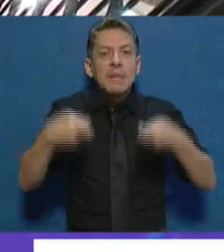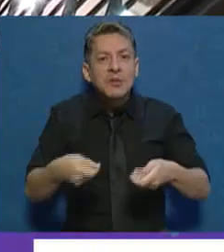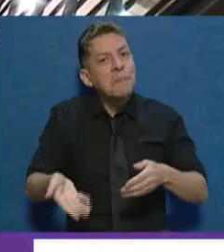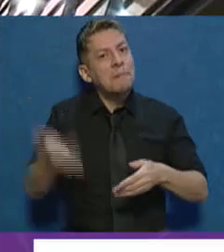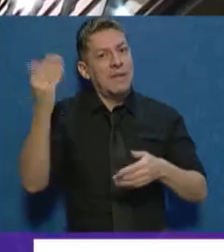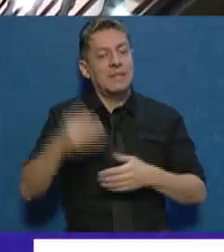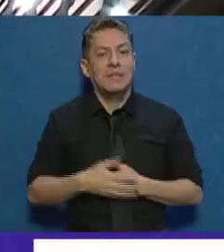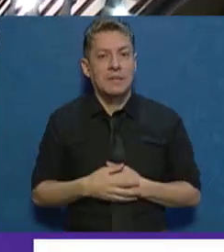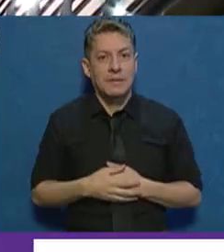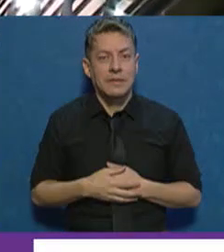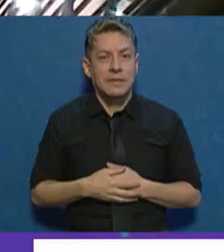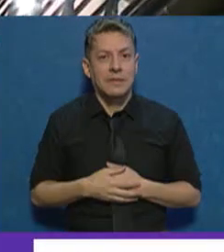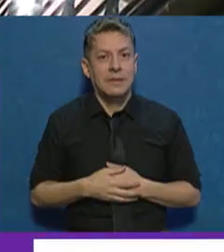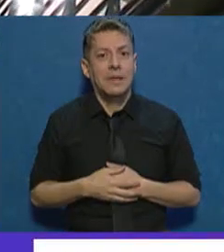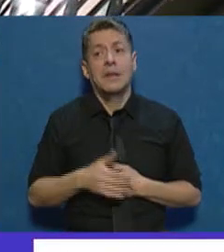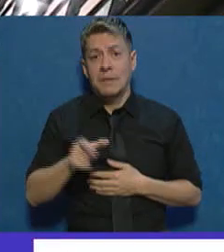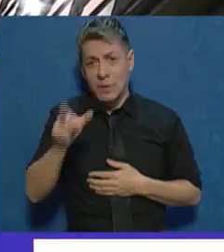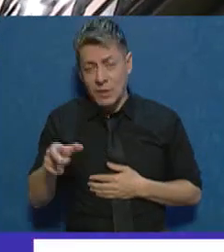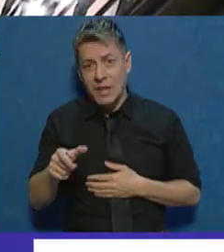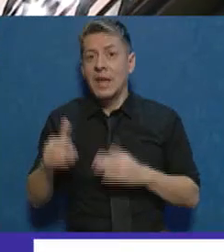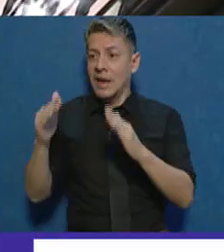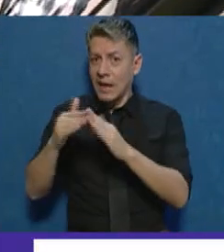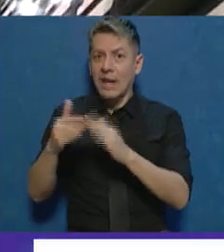invierta en la compra de inmuebles para luego